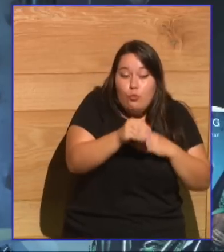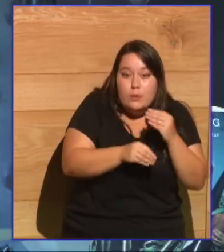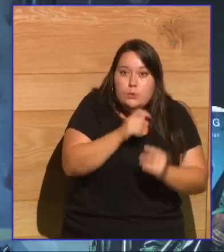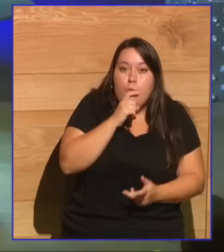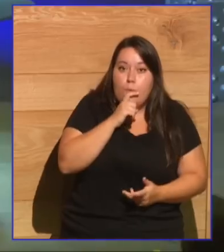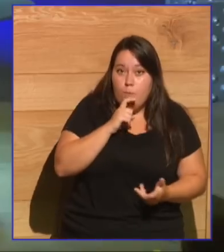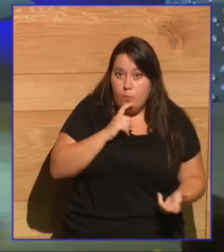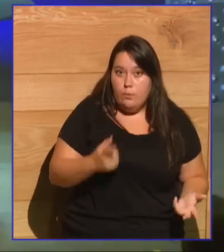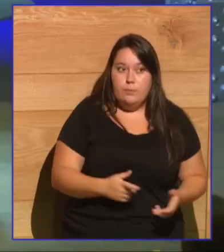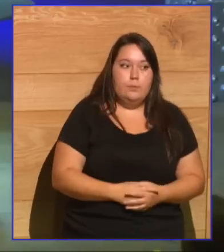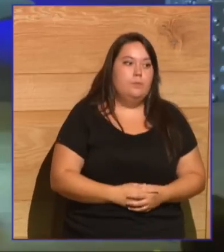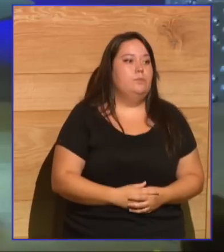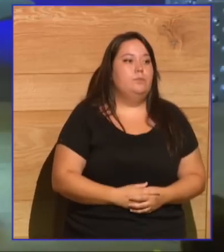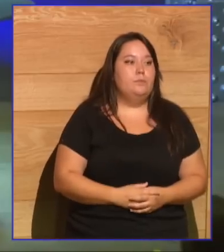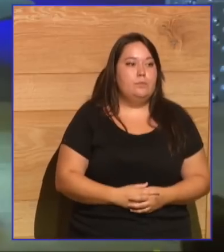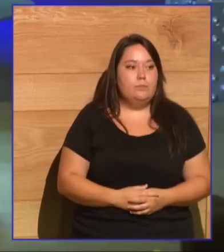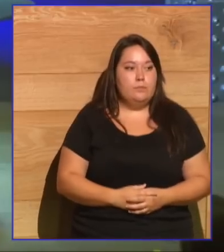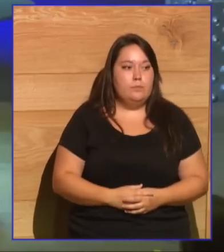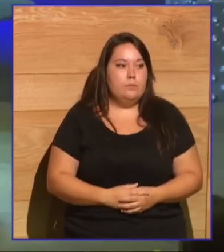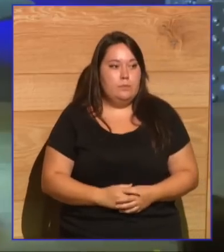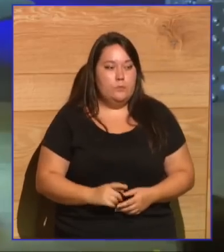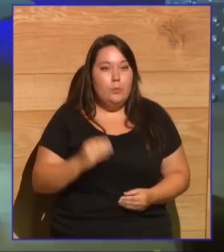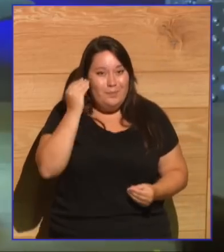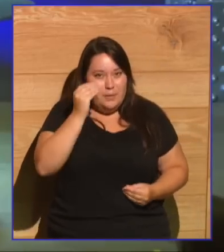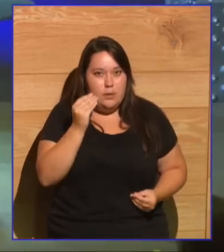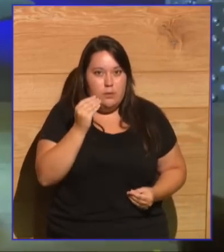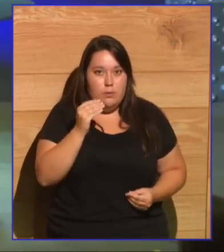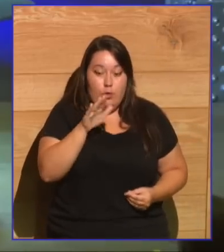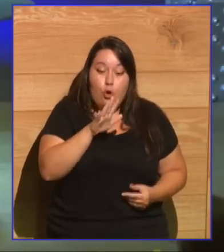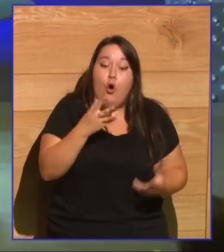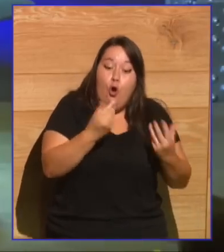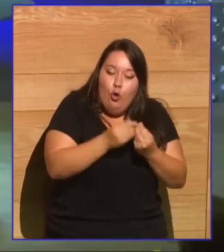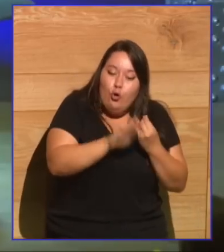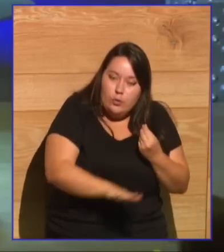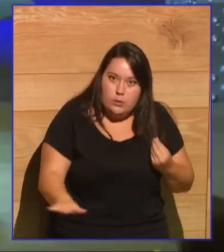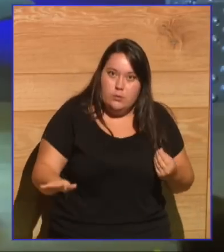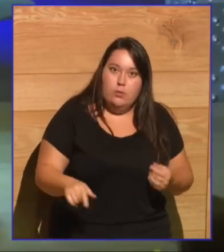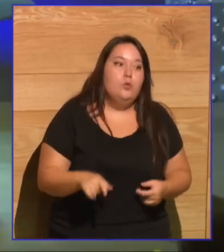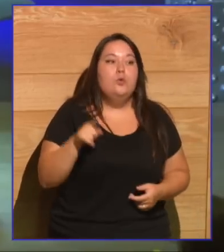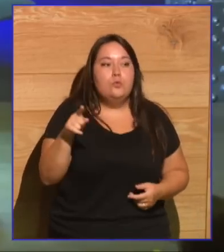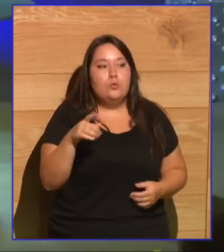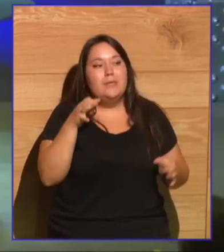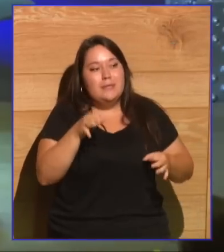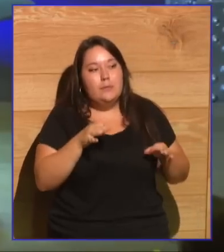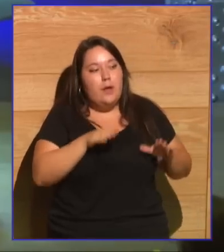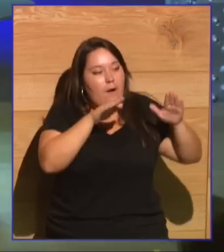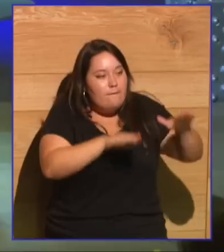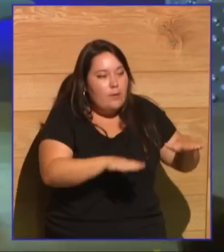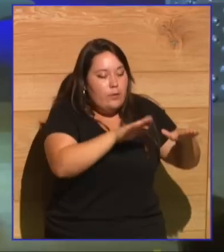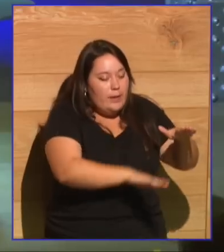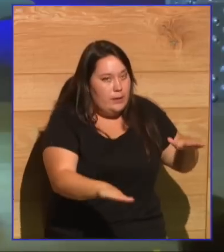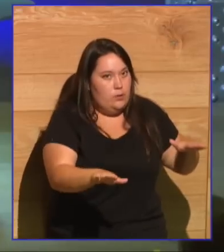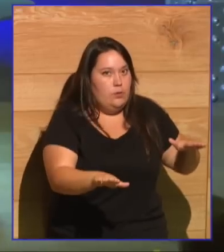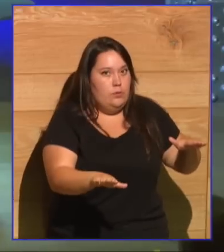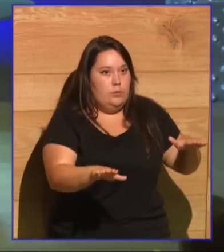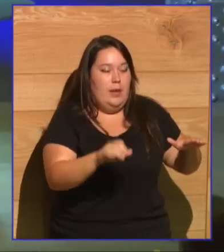eso es una vuelta de tuerca más con niños hadi tú que estás tan a favor del realismo en las películas del neorrealismo